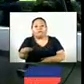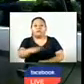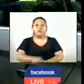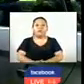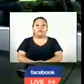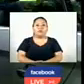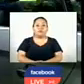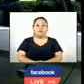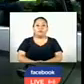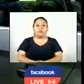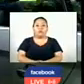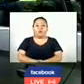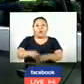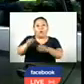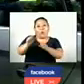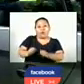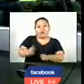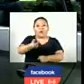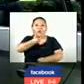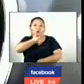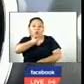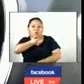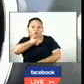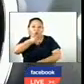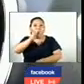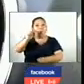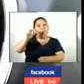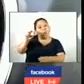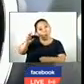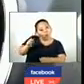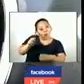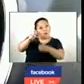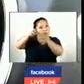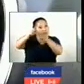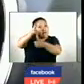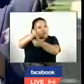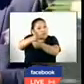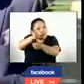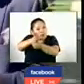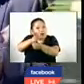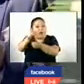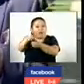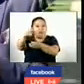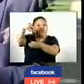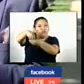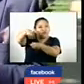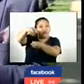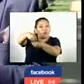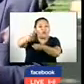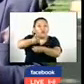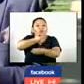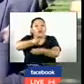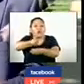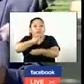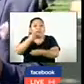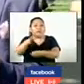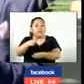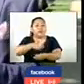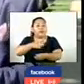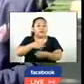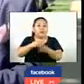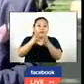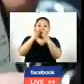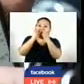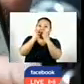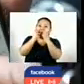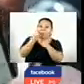Ya sea una cámara o un micrófono se puede leer un sensor y recopilar los datos y esos datos representan literalmente una mina de oro